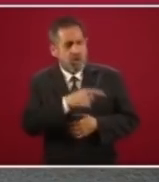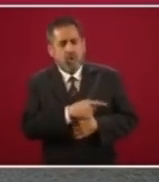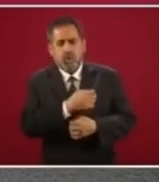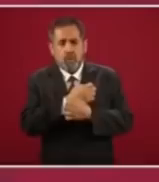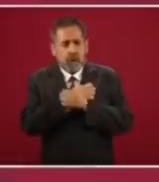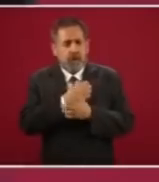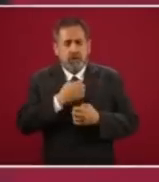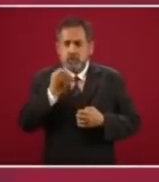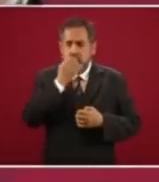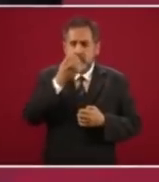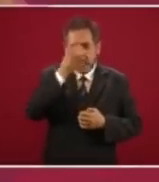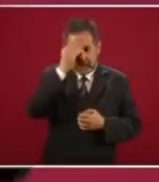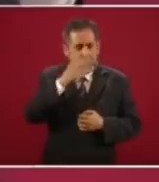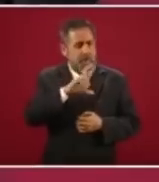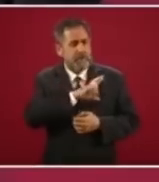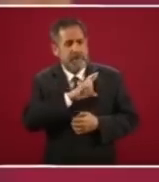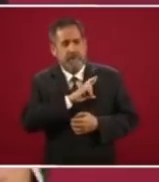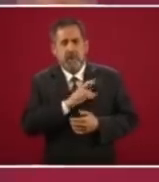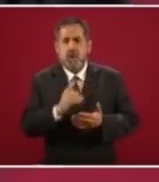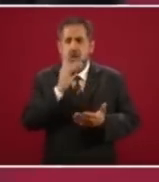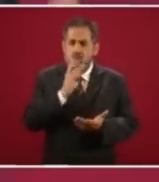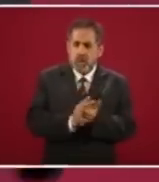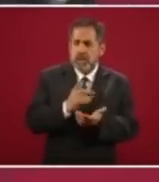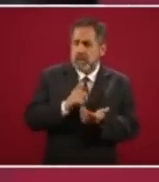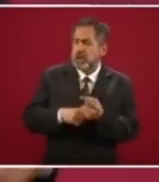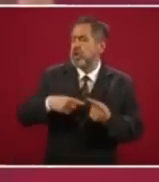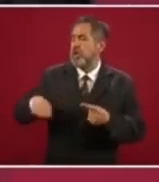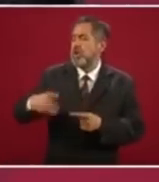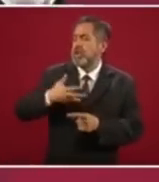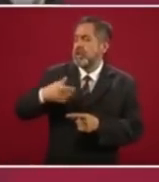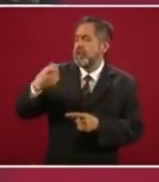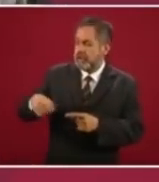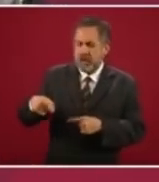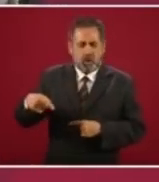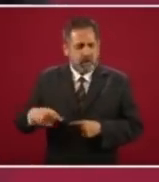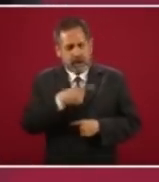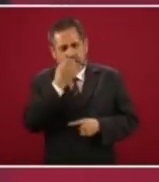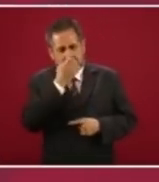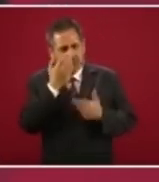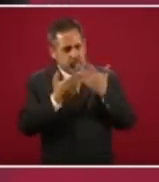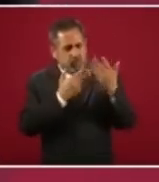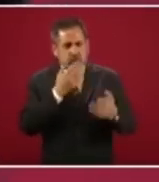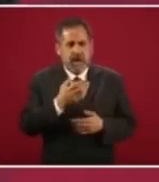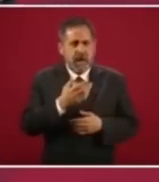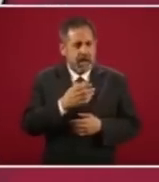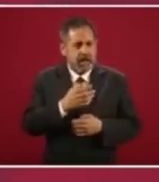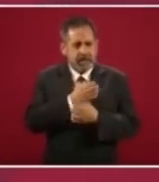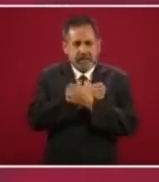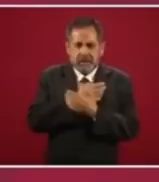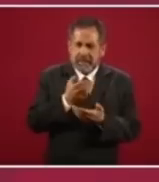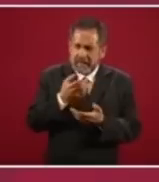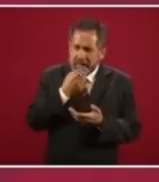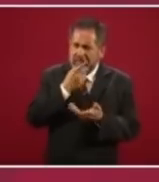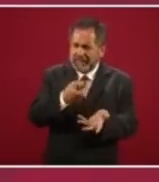privada. Deben de estudiar nada más los que tengan para pagar colegiatura.